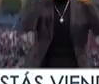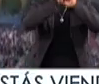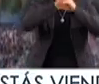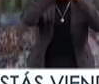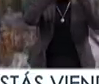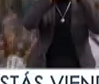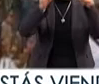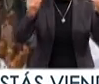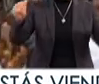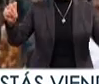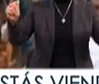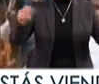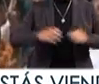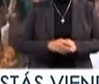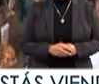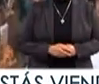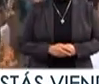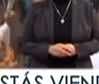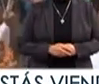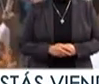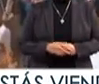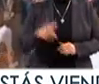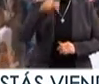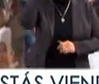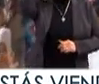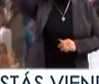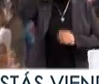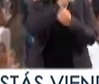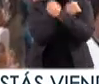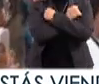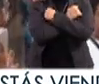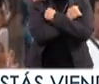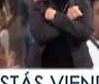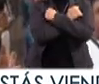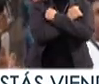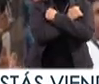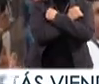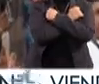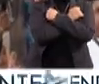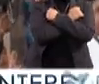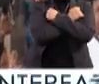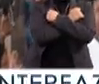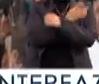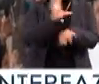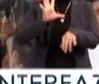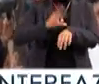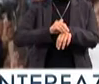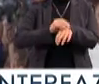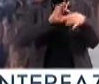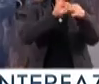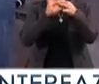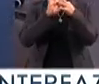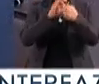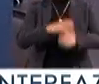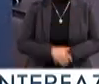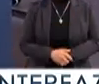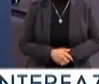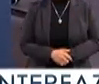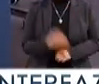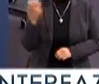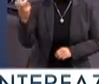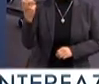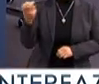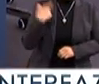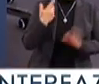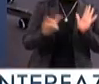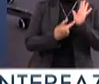se disipe. Que la luz del amor nos permita unirnos. Pues ahí